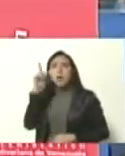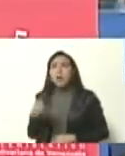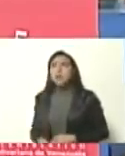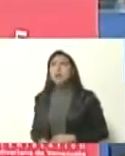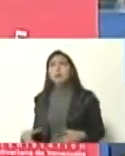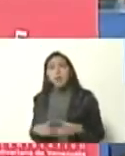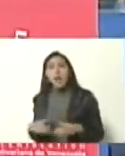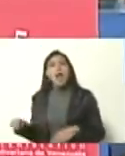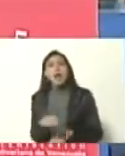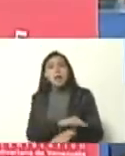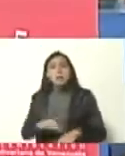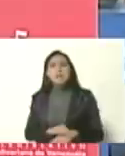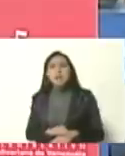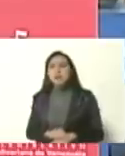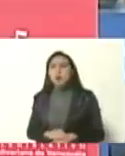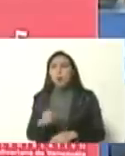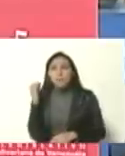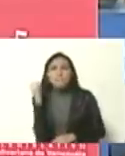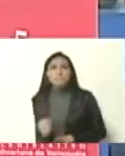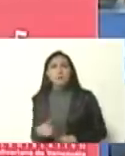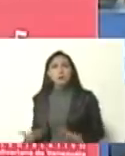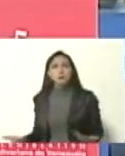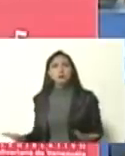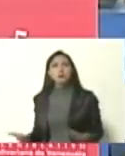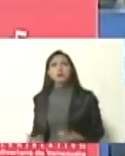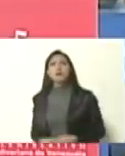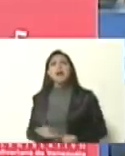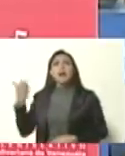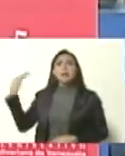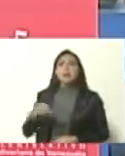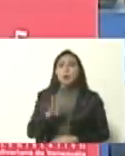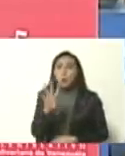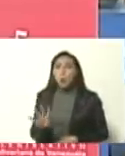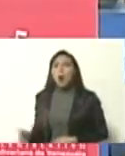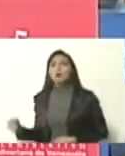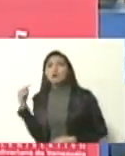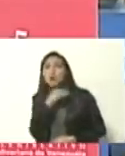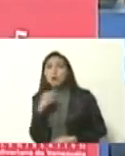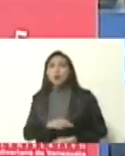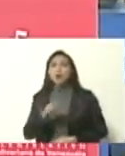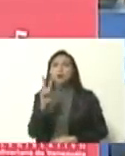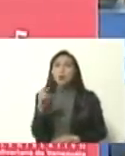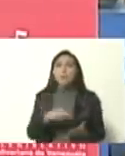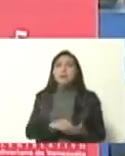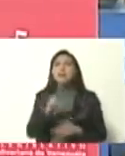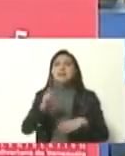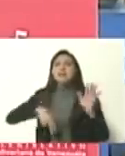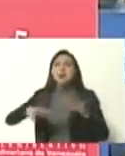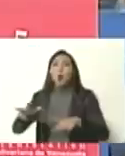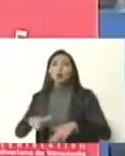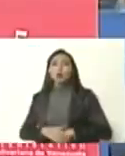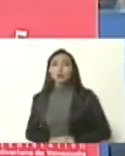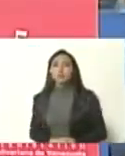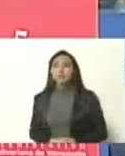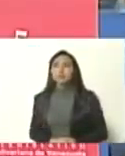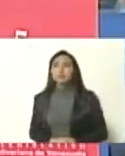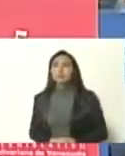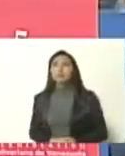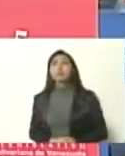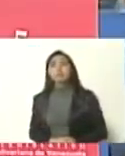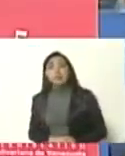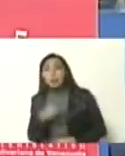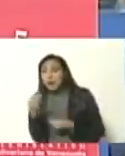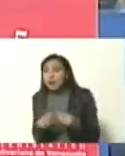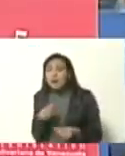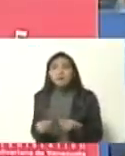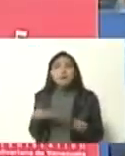en pleno, al alto mando militar, el pasado 4 de agosto de 2018. El intento de desembarco